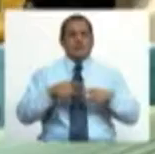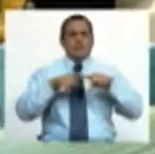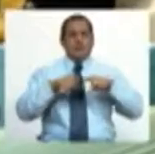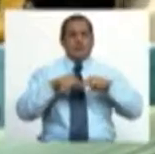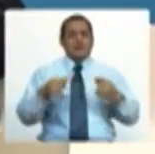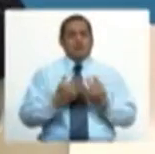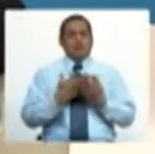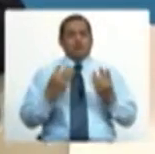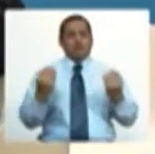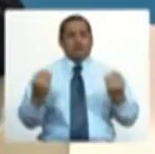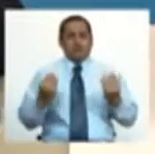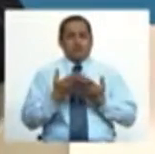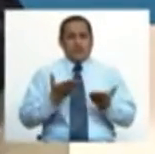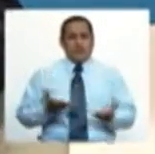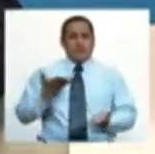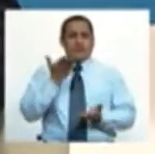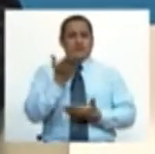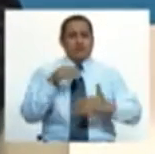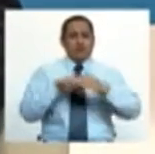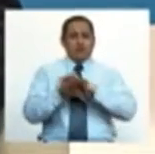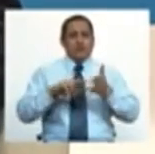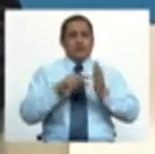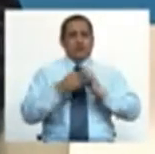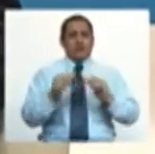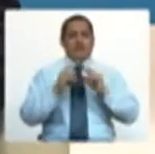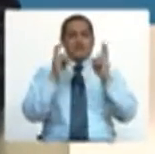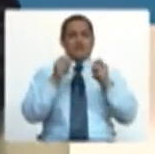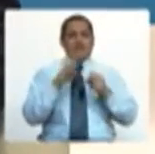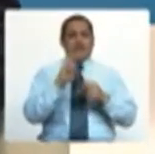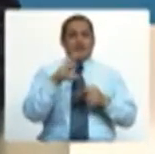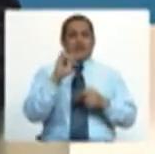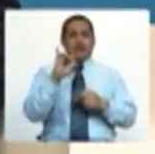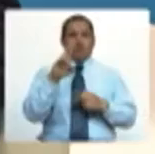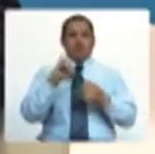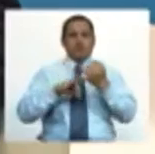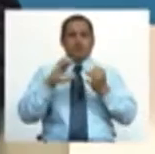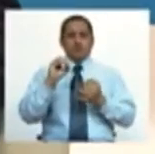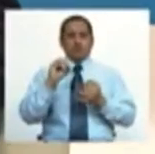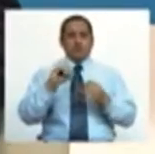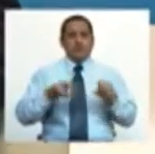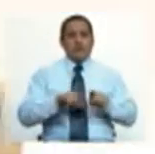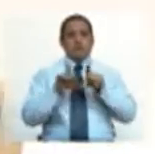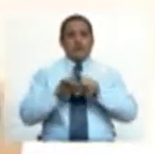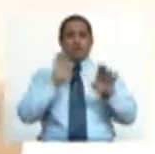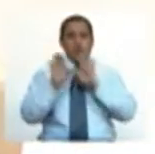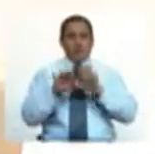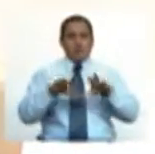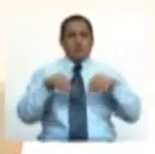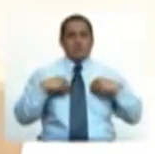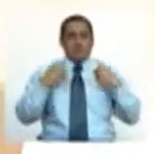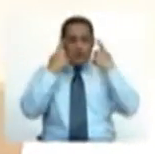¿no? Hay una serie de especies dentro de lo que es el género recursos. De tal manera que si no se acogería